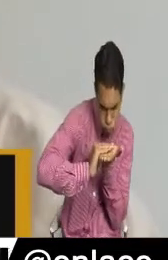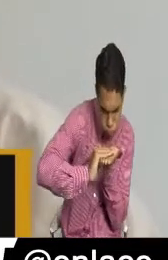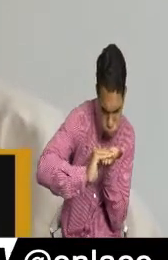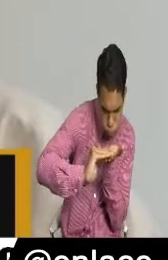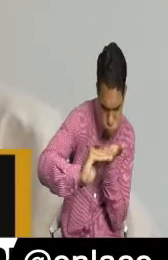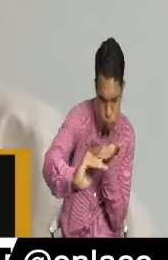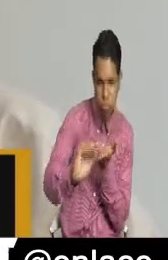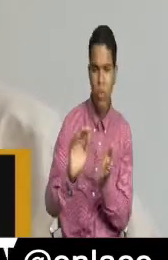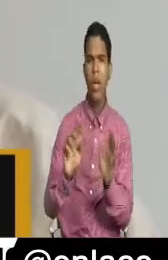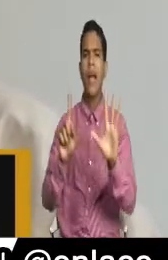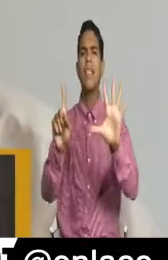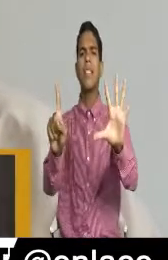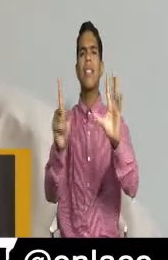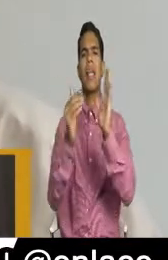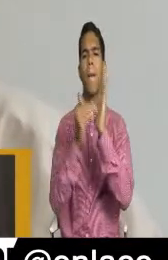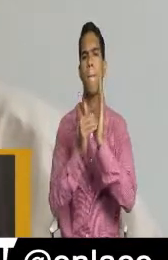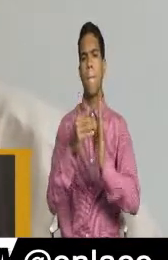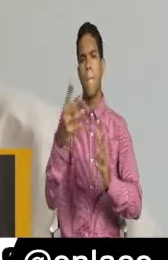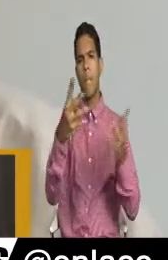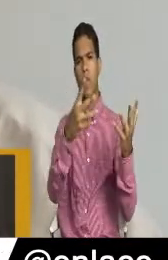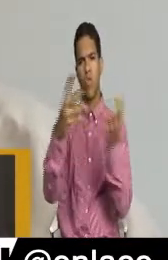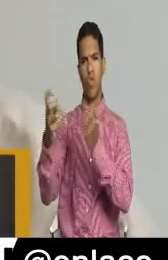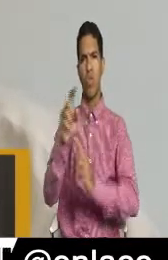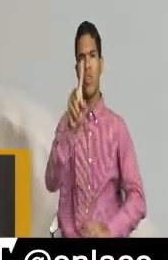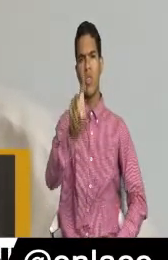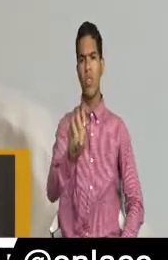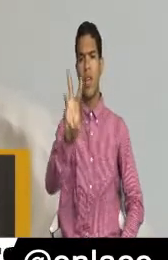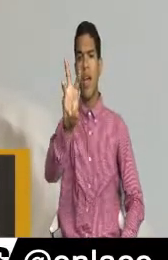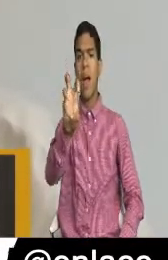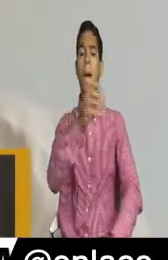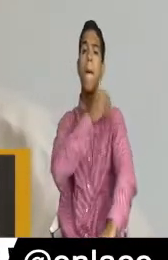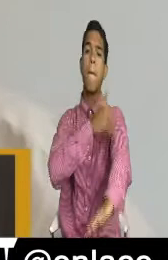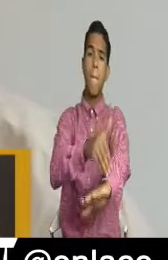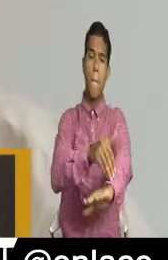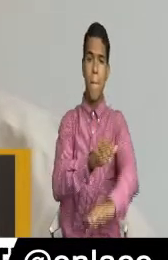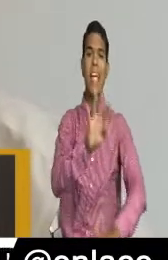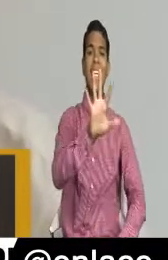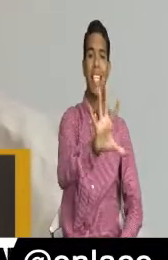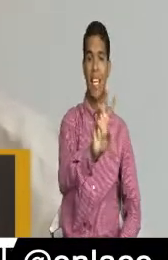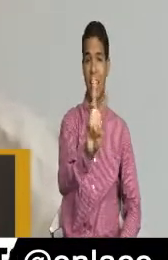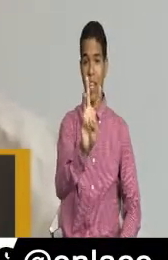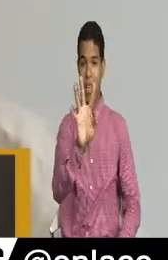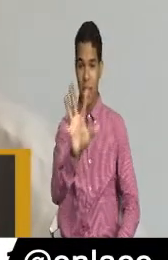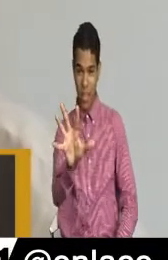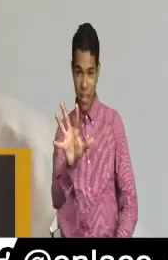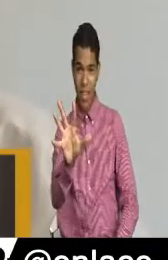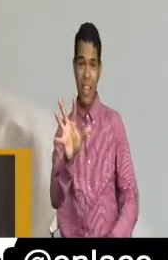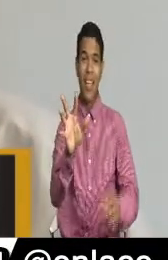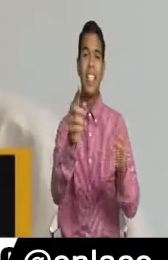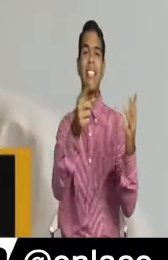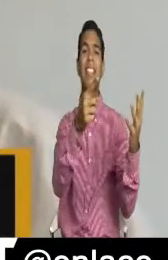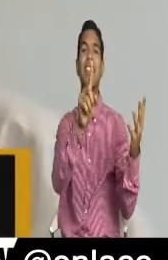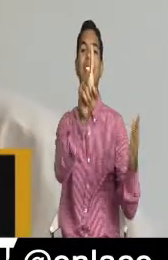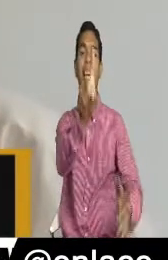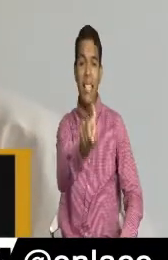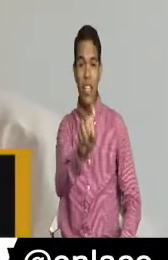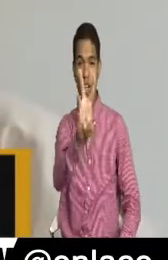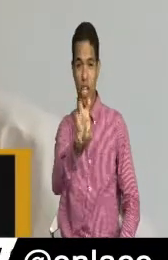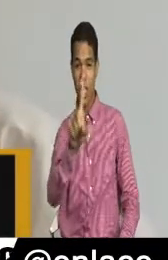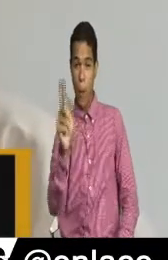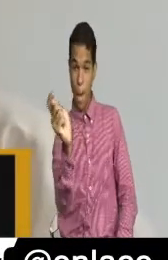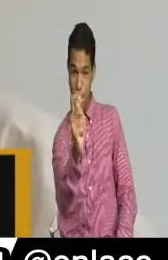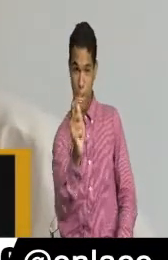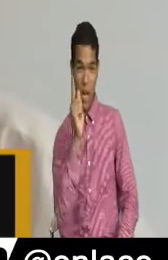de 6.968 millones 535.681 pesos. Un